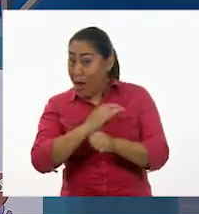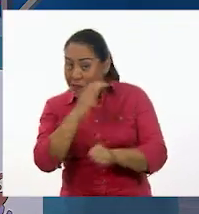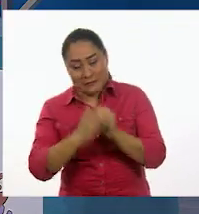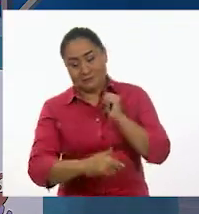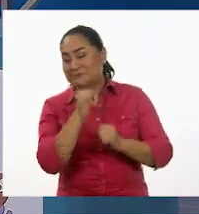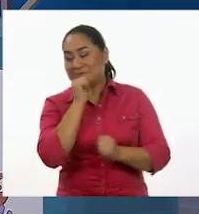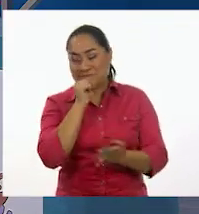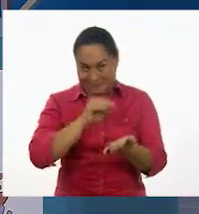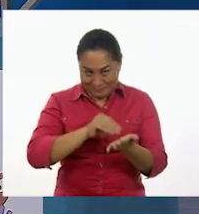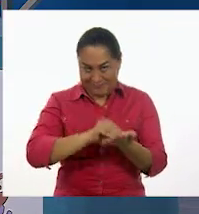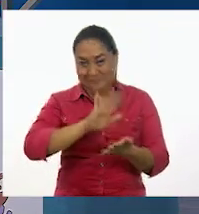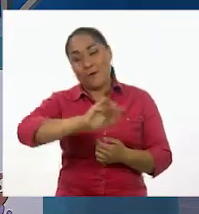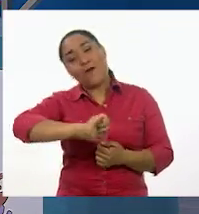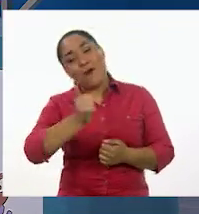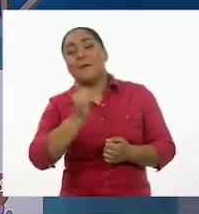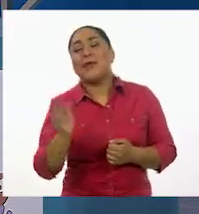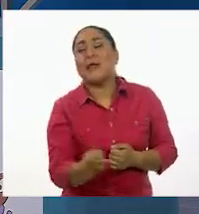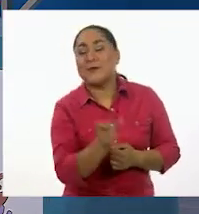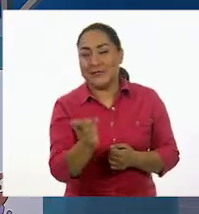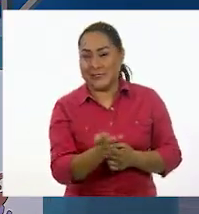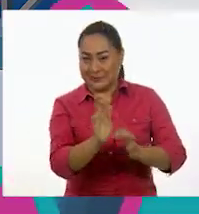que vayamos a la siguiente pregunta.